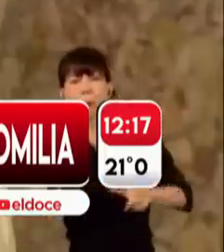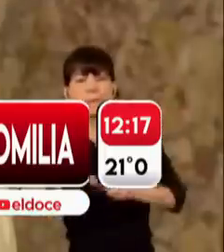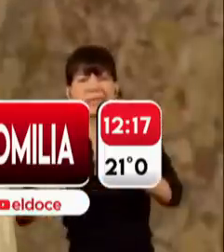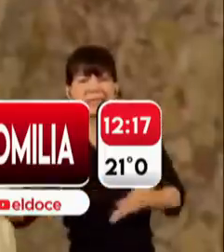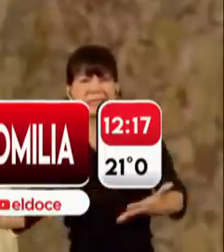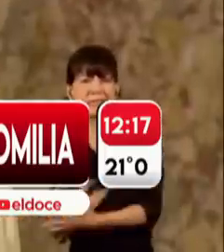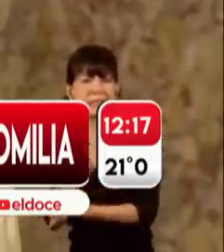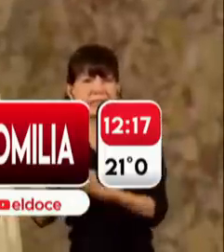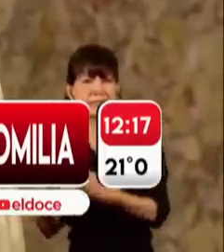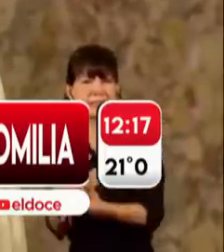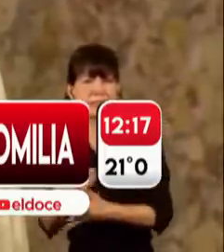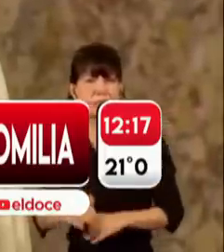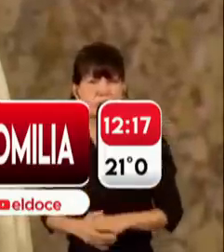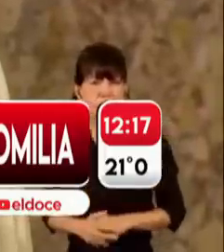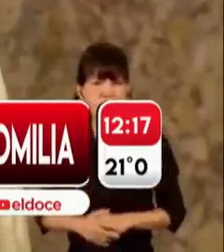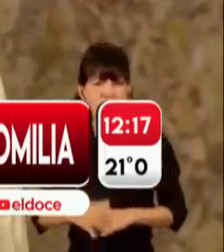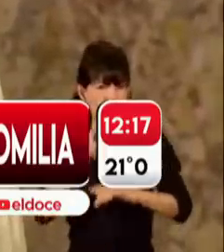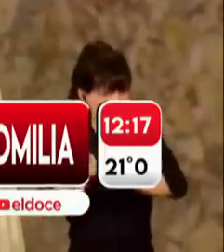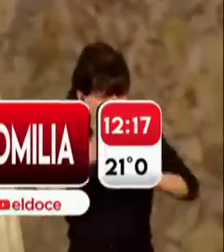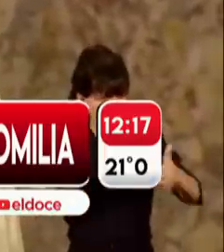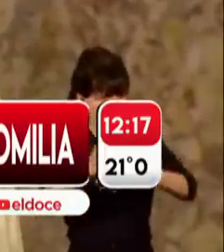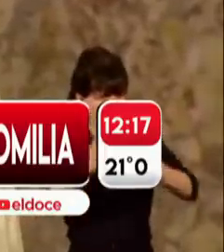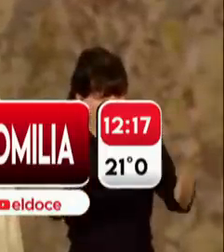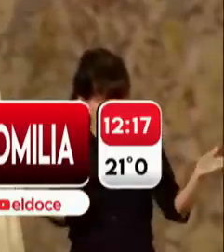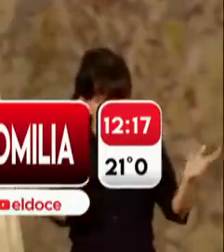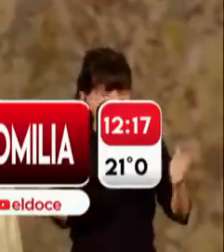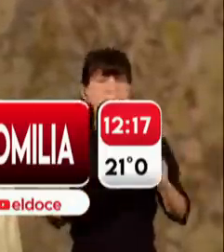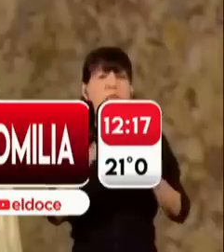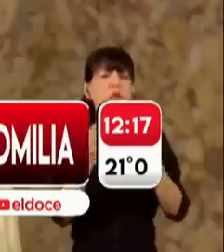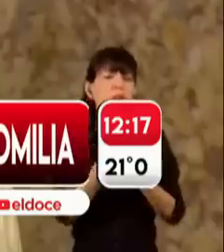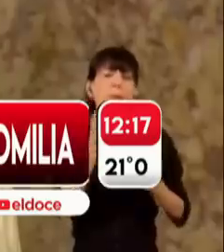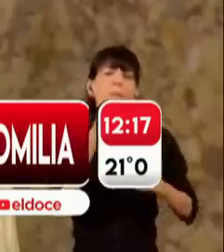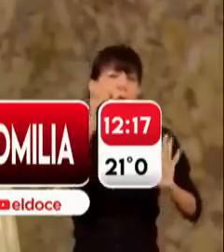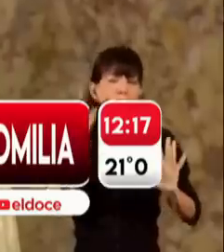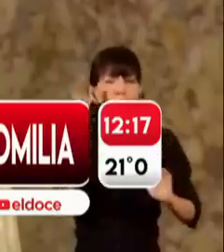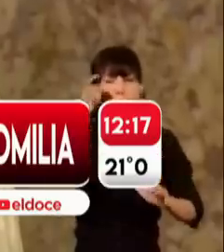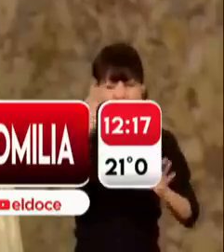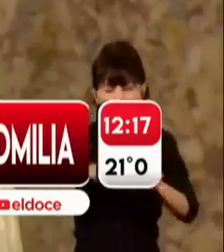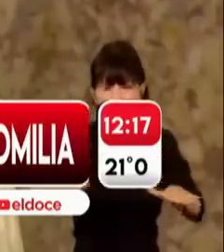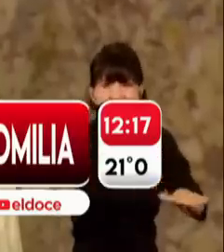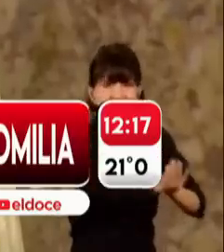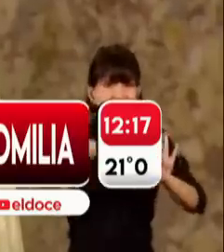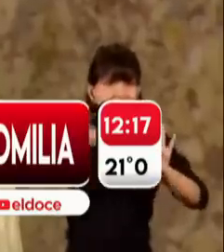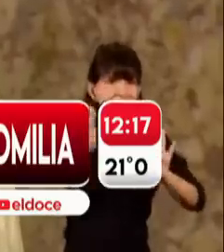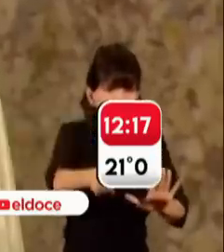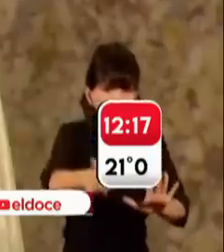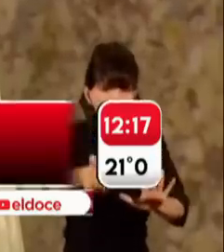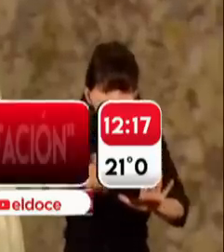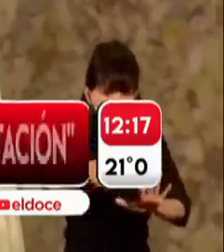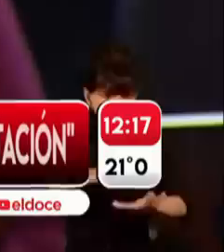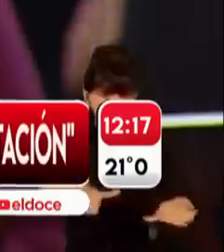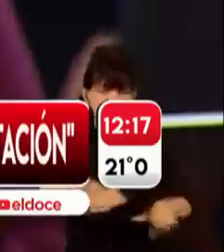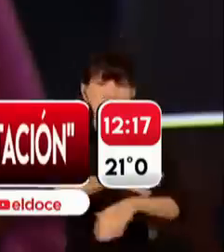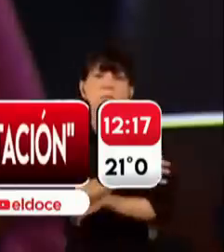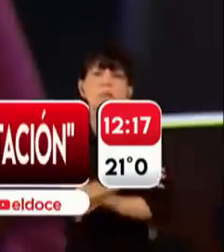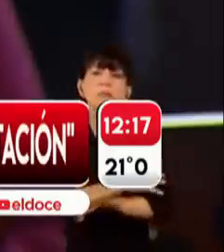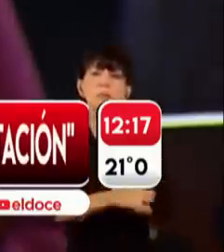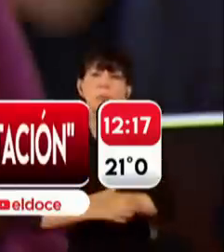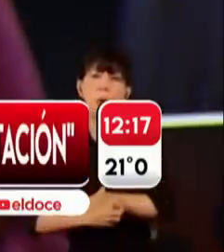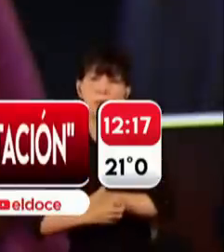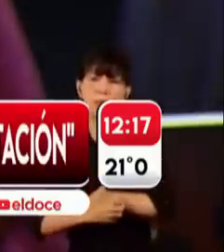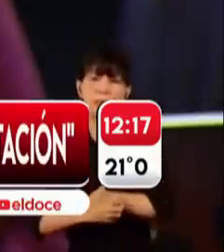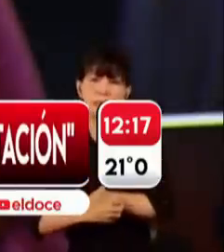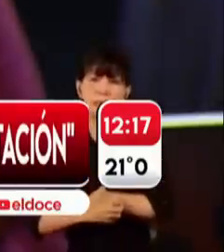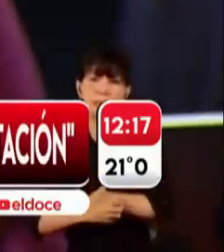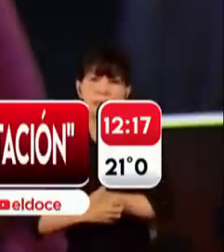Es de información pública que 6 de cada 10 niños, niñas y adolescentes argentinos son pobres.